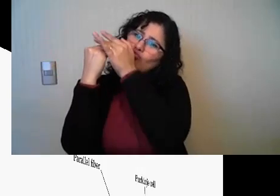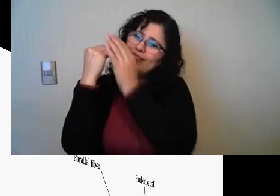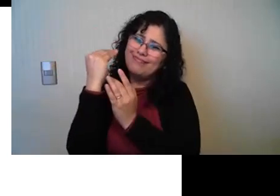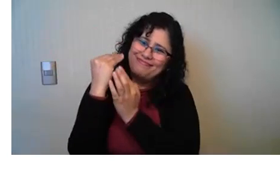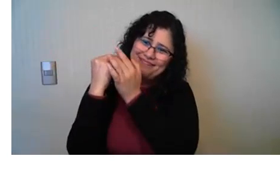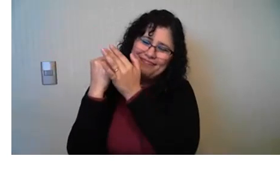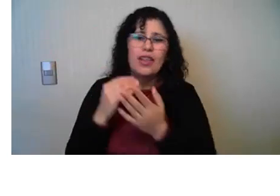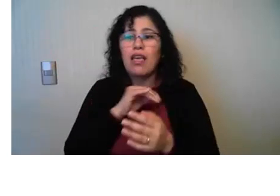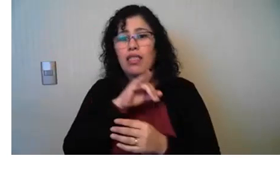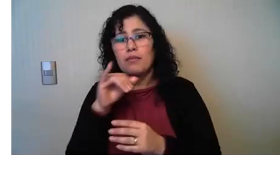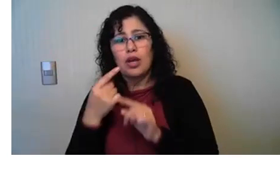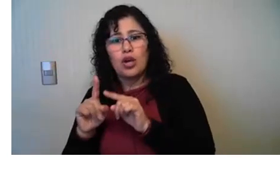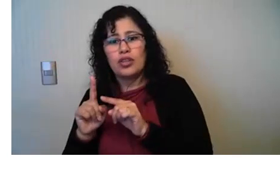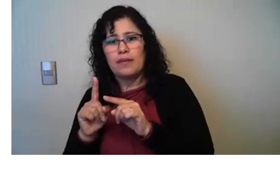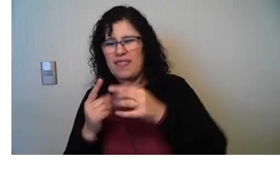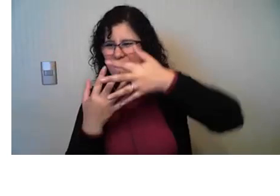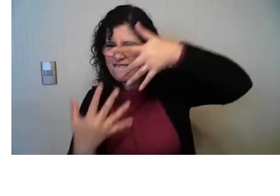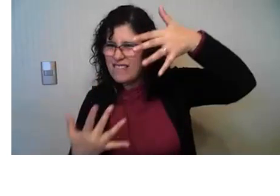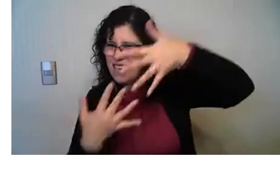Y también tenemos fibras que son